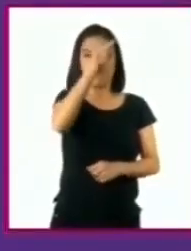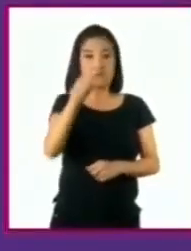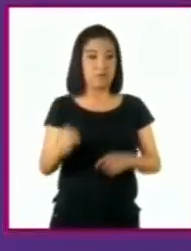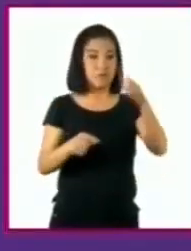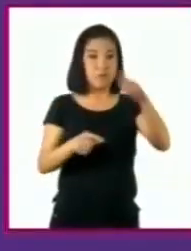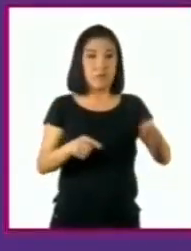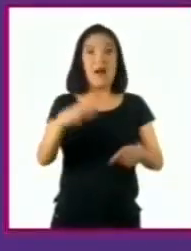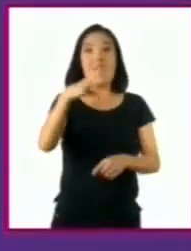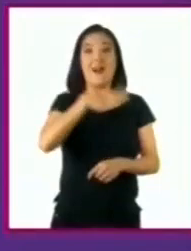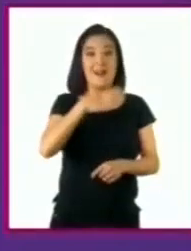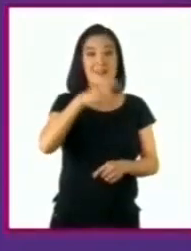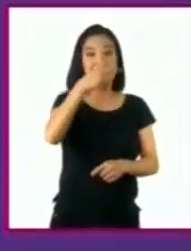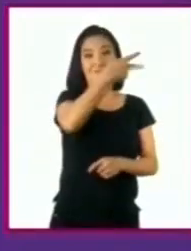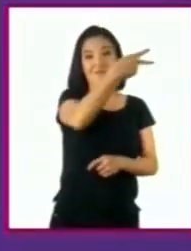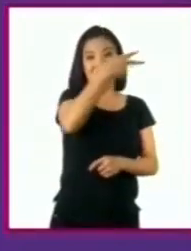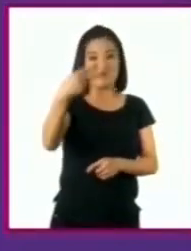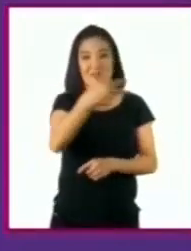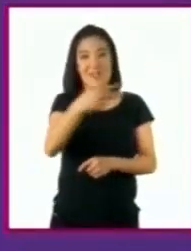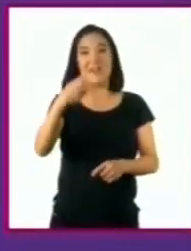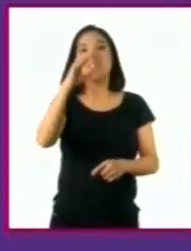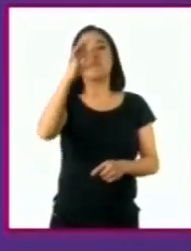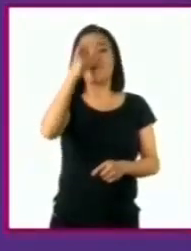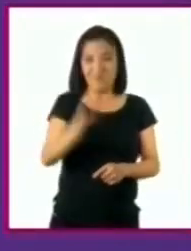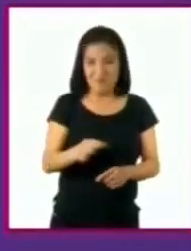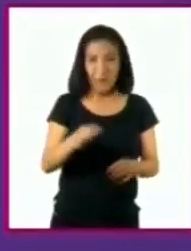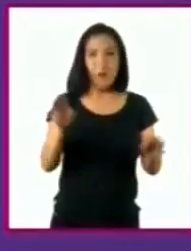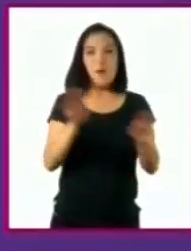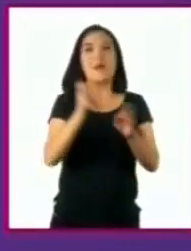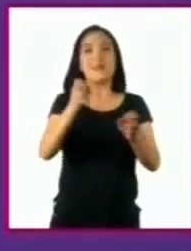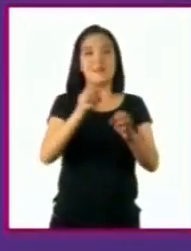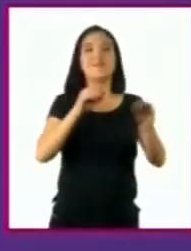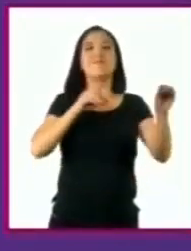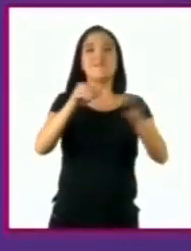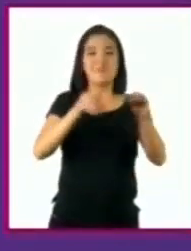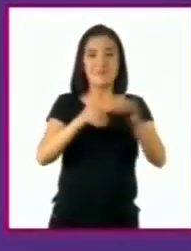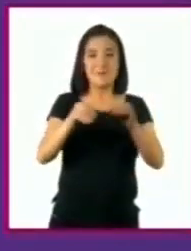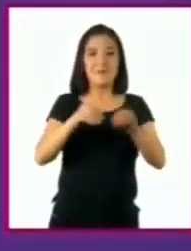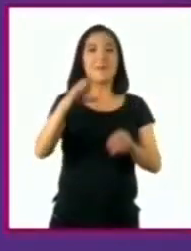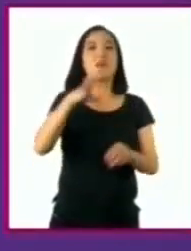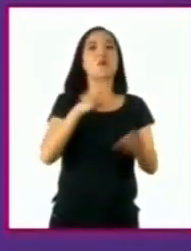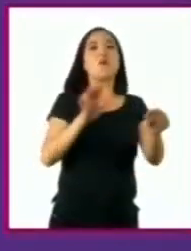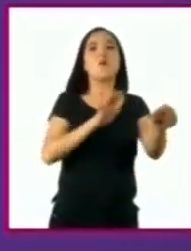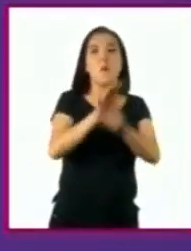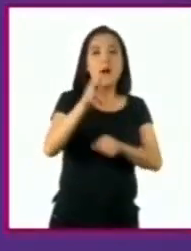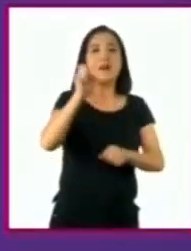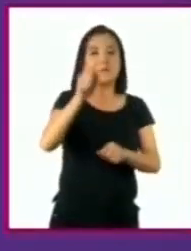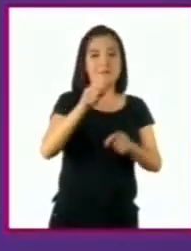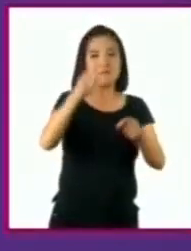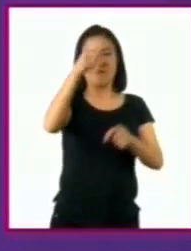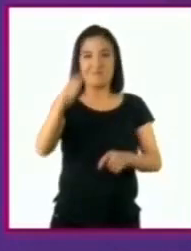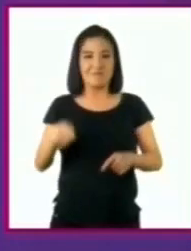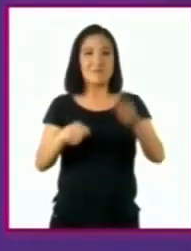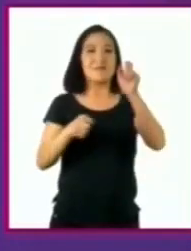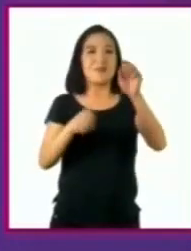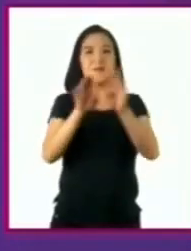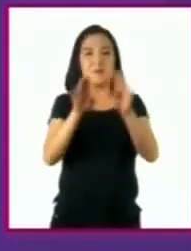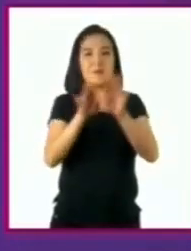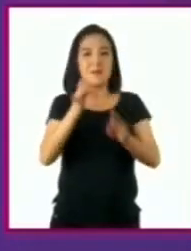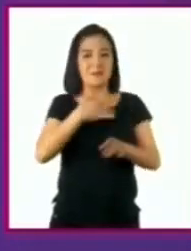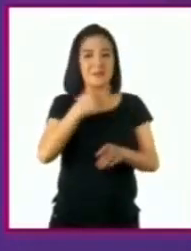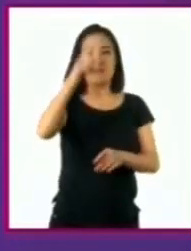dos o más paralelas, se cumple que las medidas de los segmentos delimitados por cualquier par de paralelas en una de las